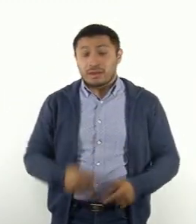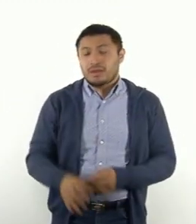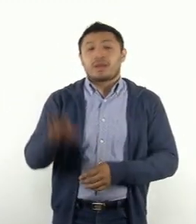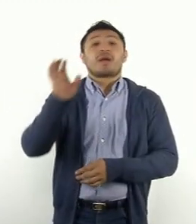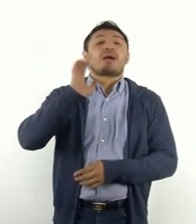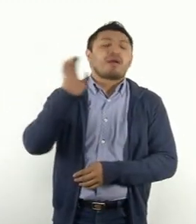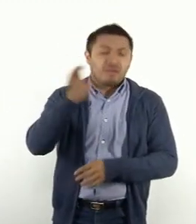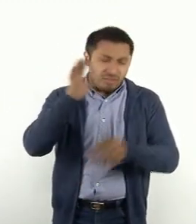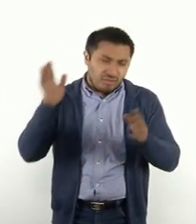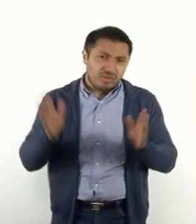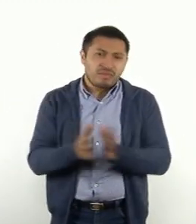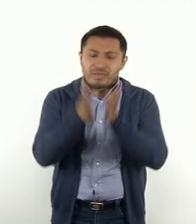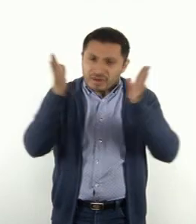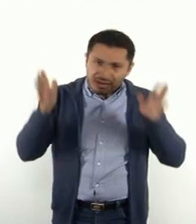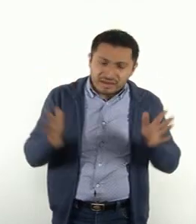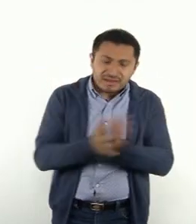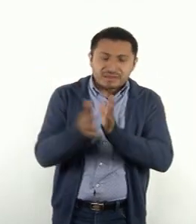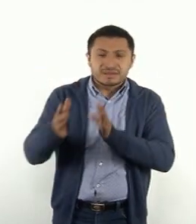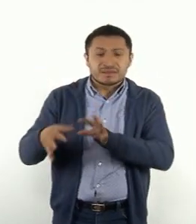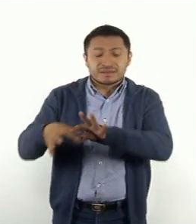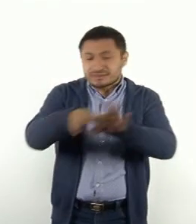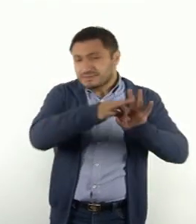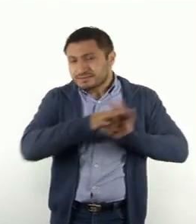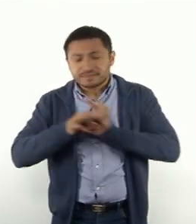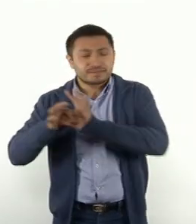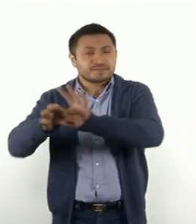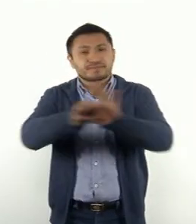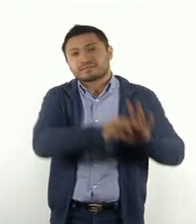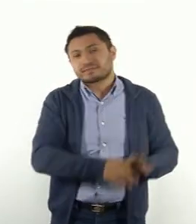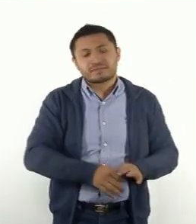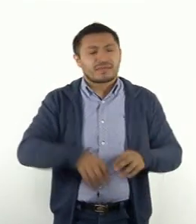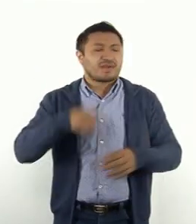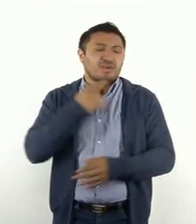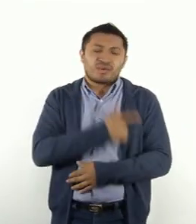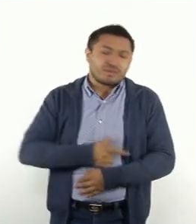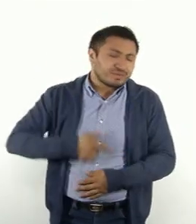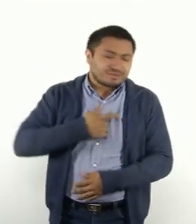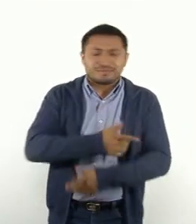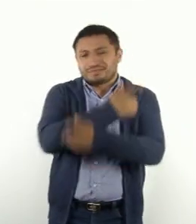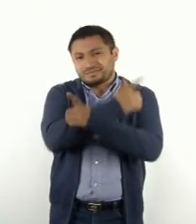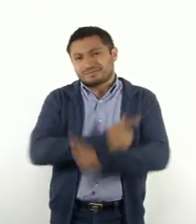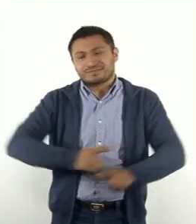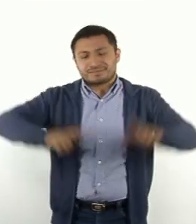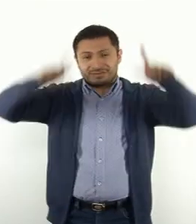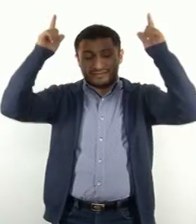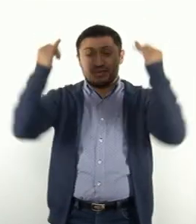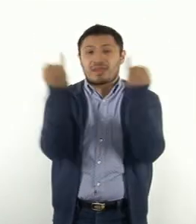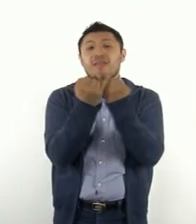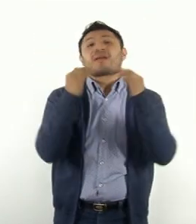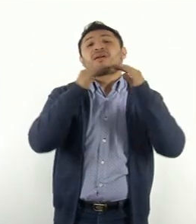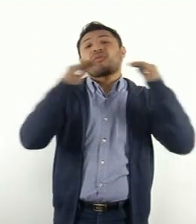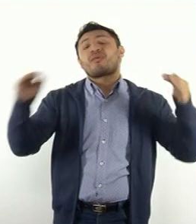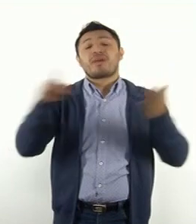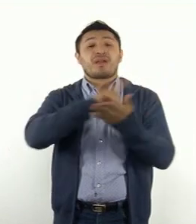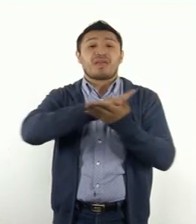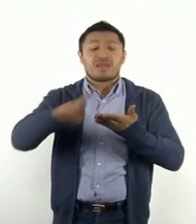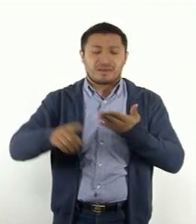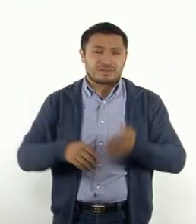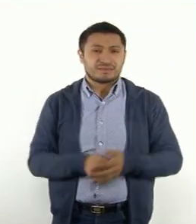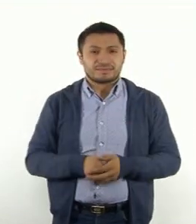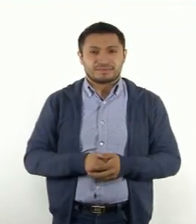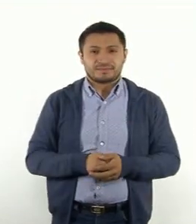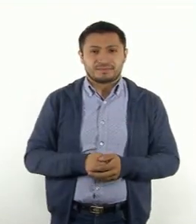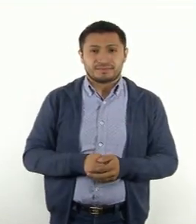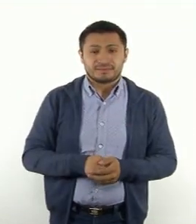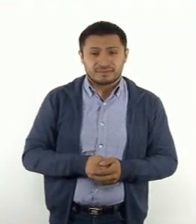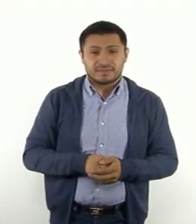participación y colaboración entre ellas y ellos les hace disfrutar de libertad, igualdad y derechos. Es